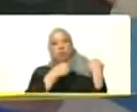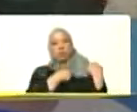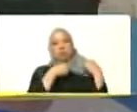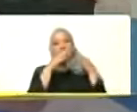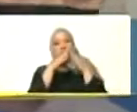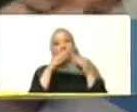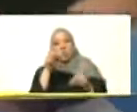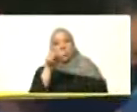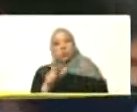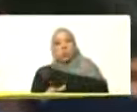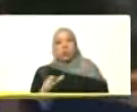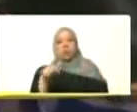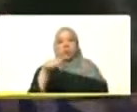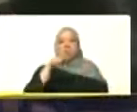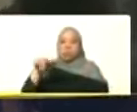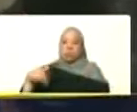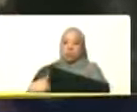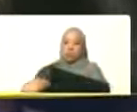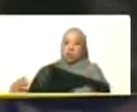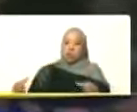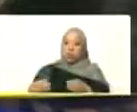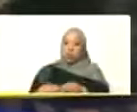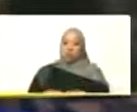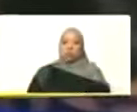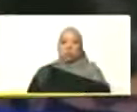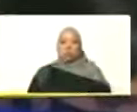todos aquellos que forman parte de las Brincomiles.